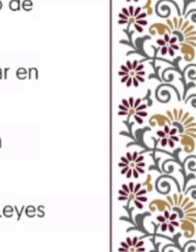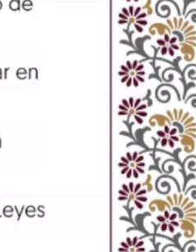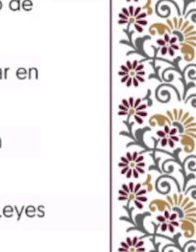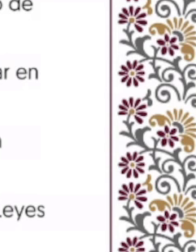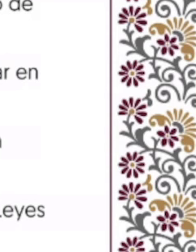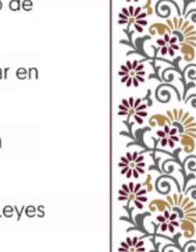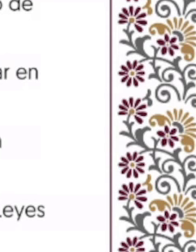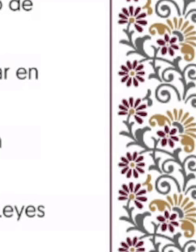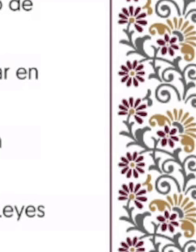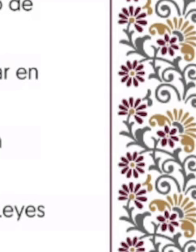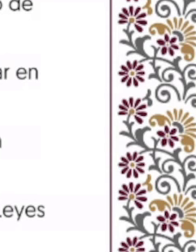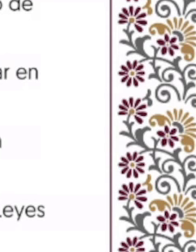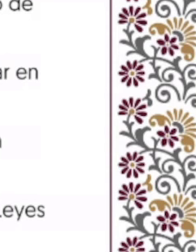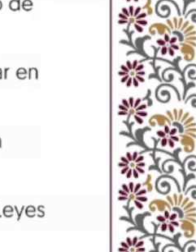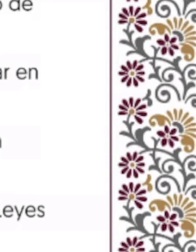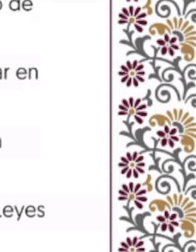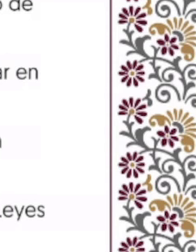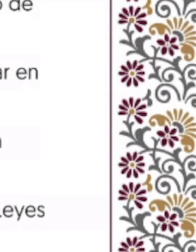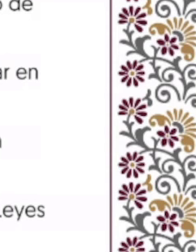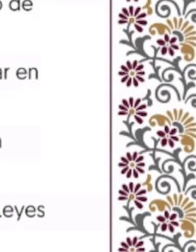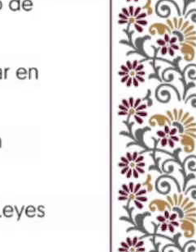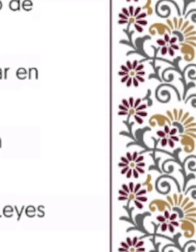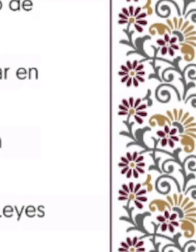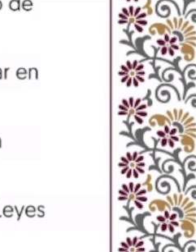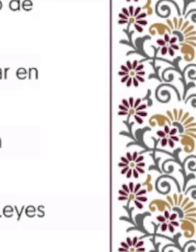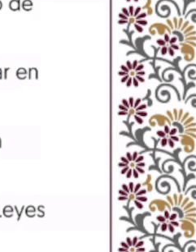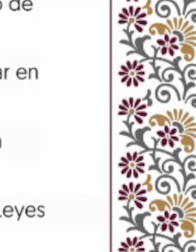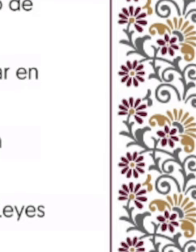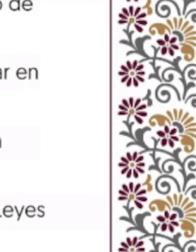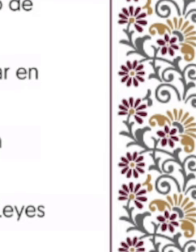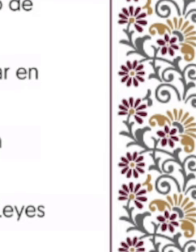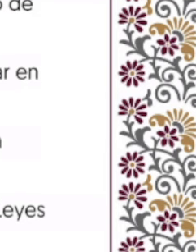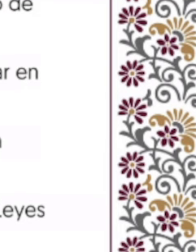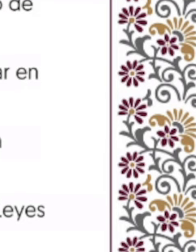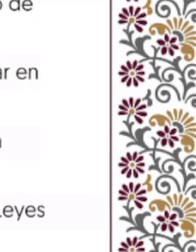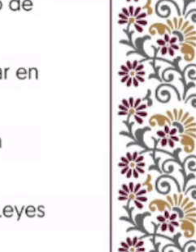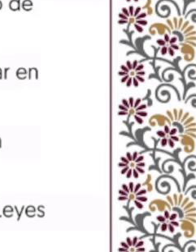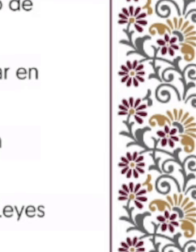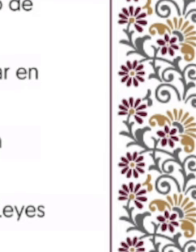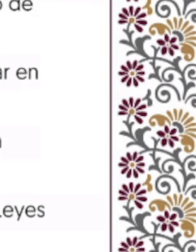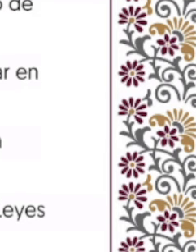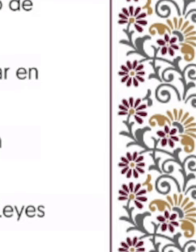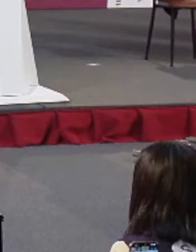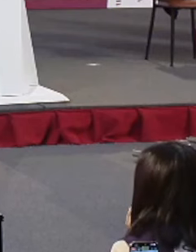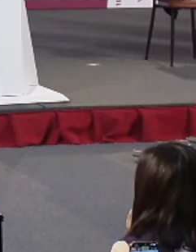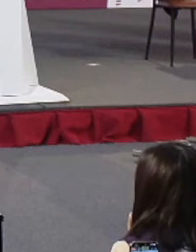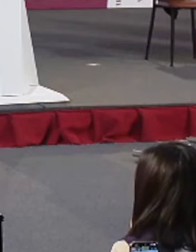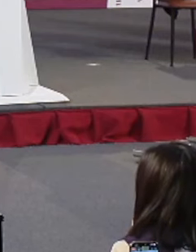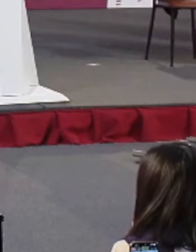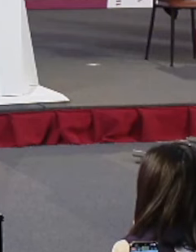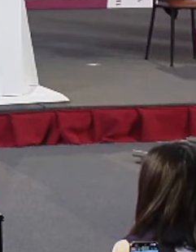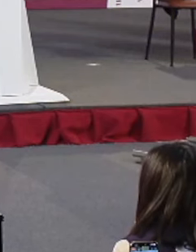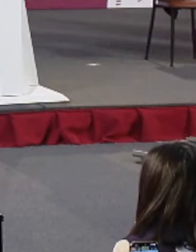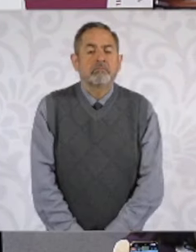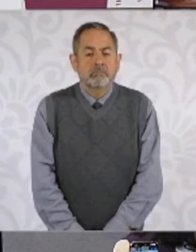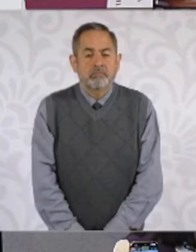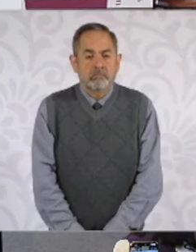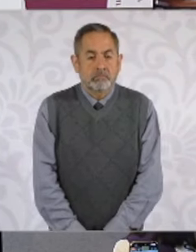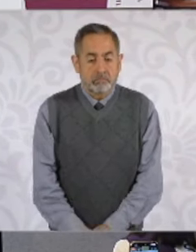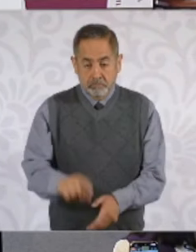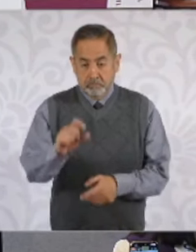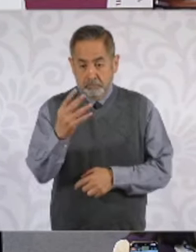1 de junio de 2025. Para el 24 de noviembre, la inscripción de las y